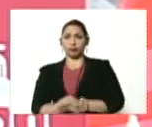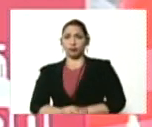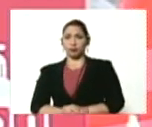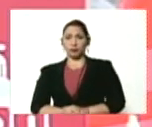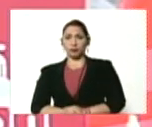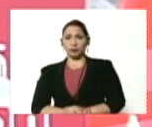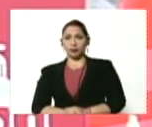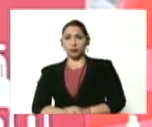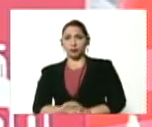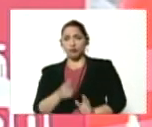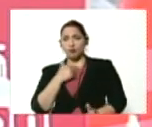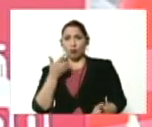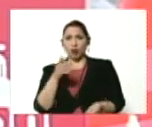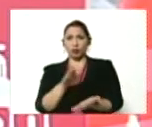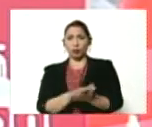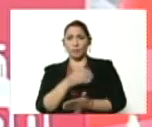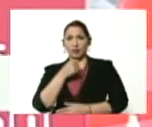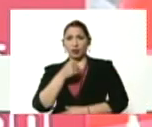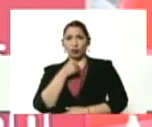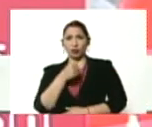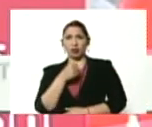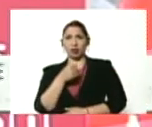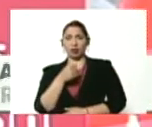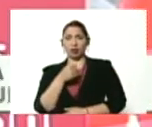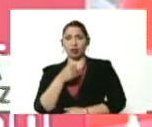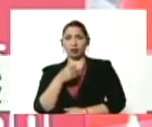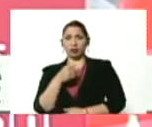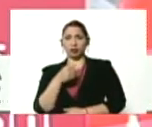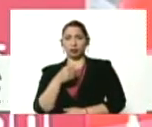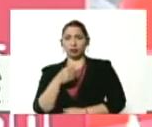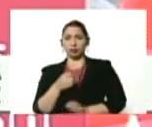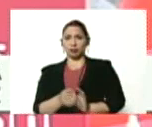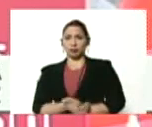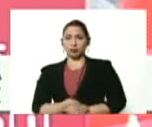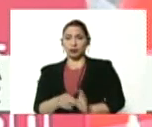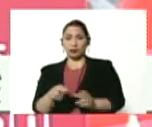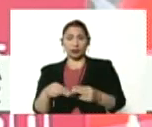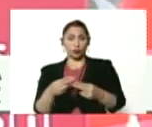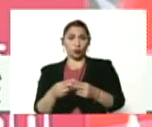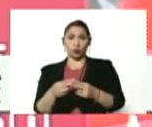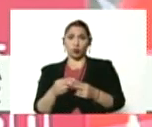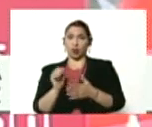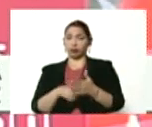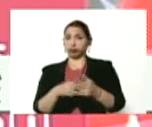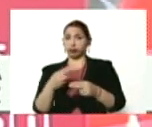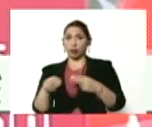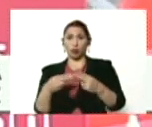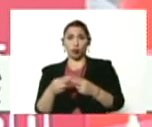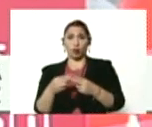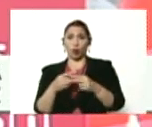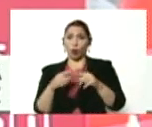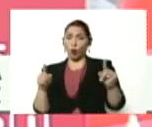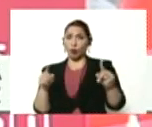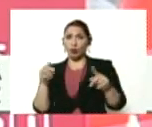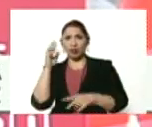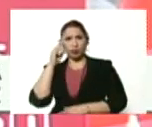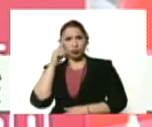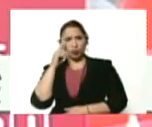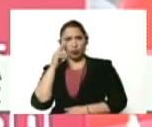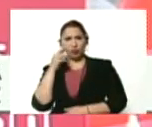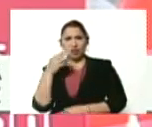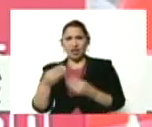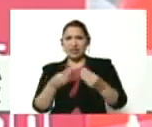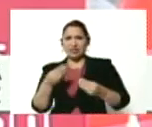asesinado sin ninguna otra razón que la intención de generar